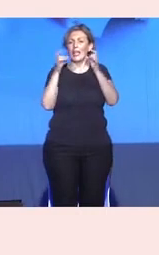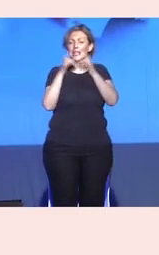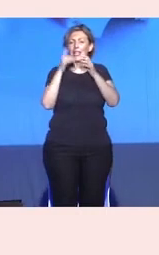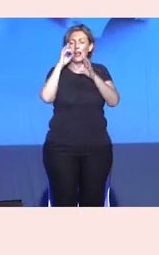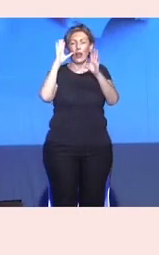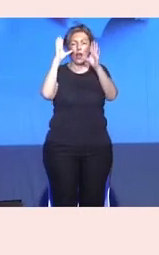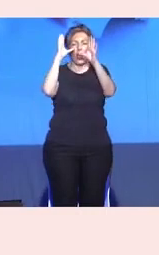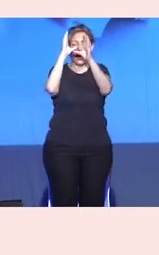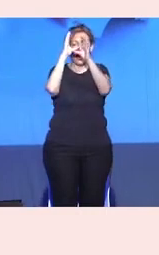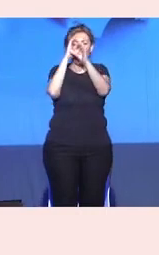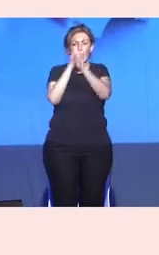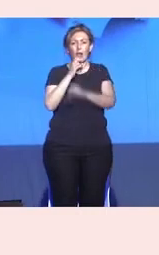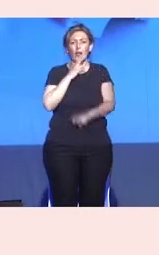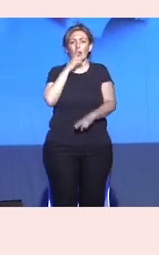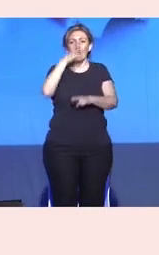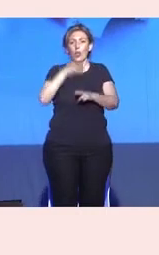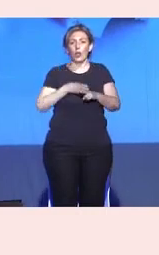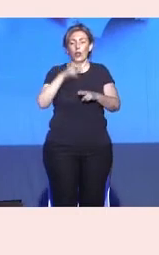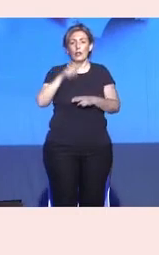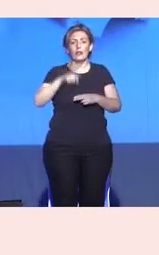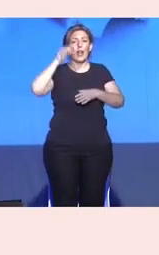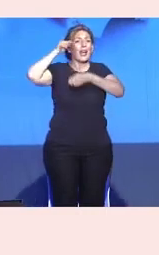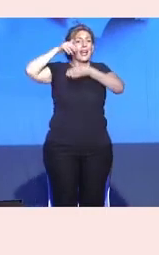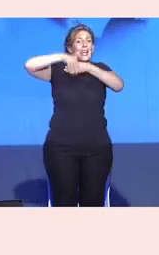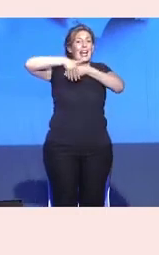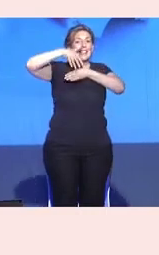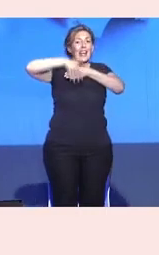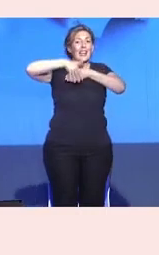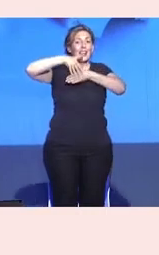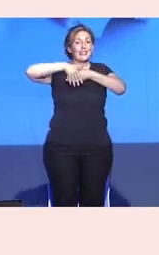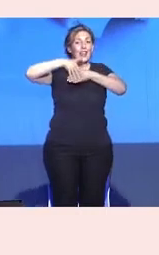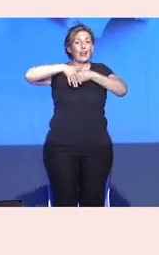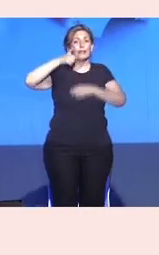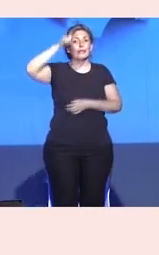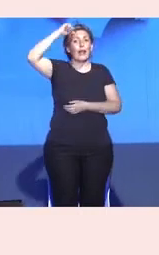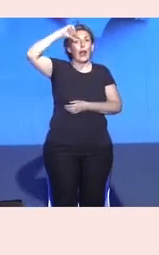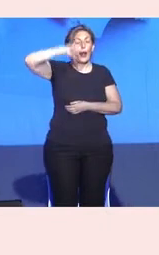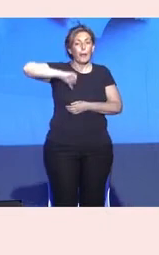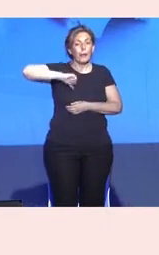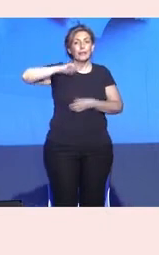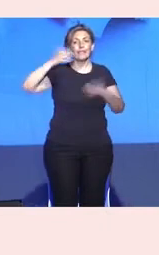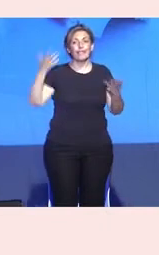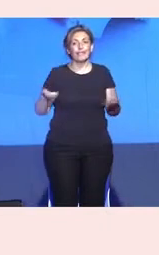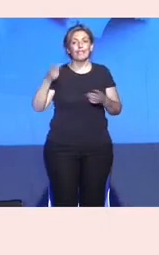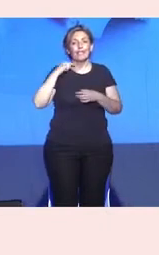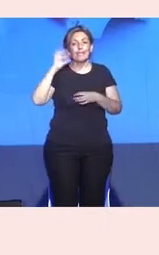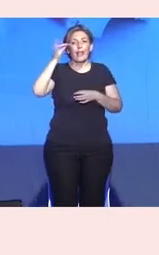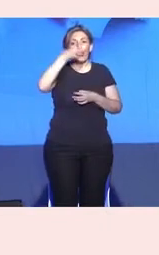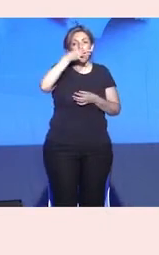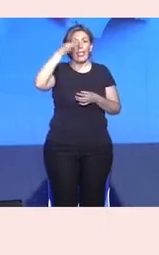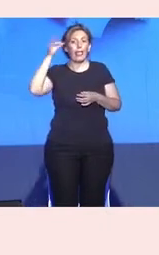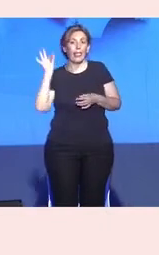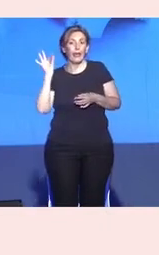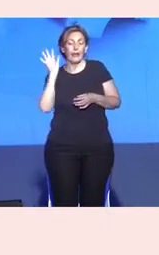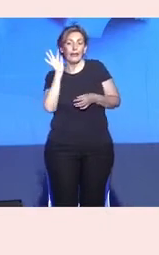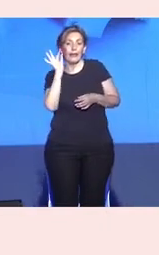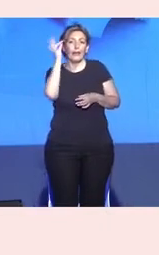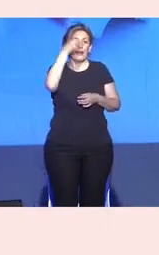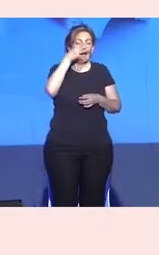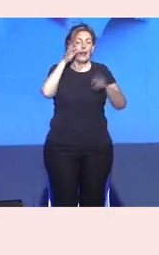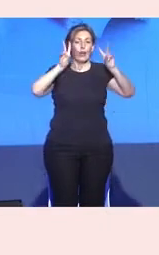opaco, eso se llama cataratas, y se te tiene que hacer una operación y cambiártelas por unas lentes nuevas.